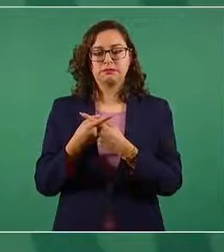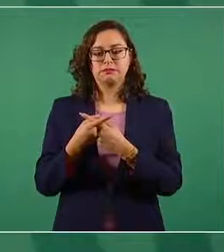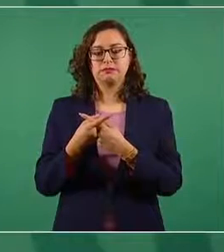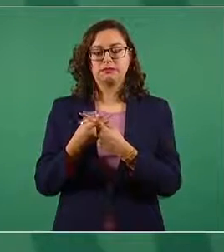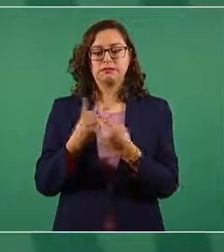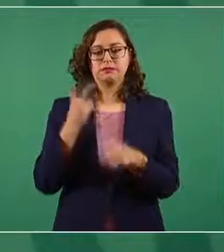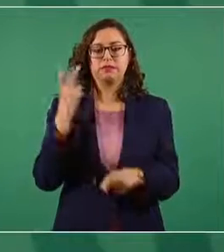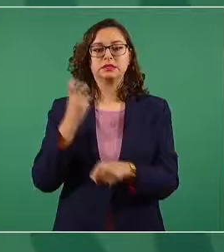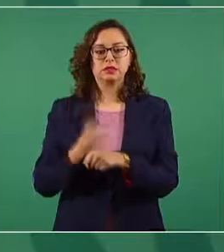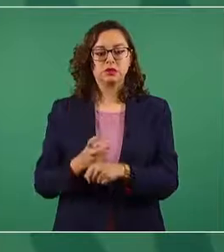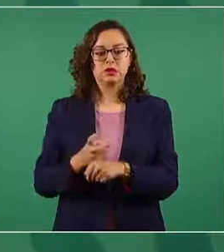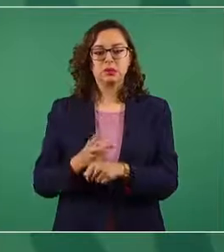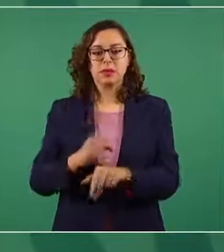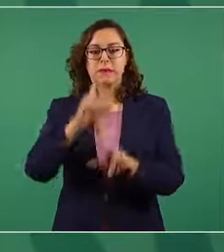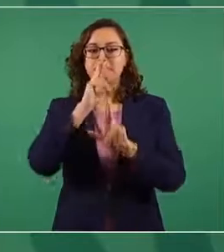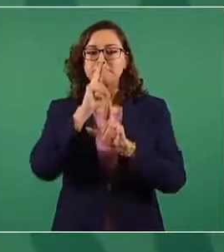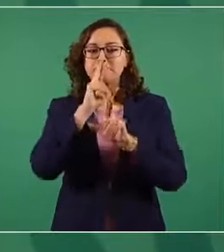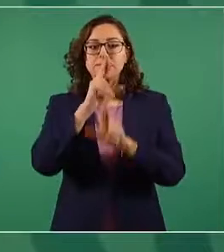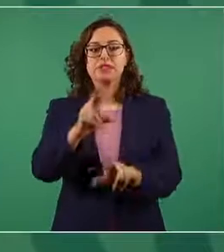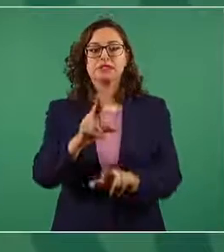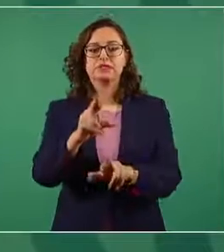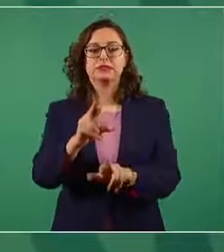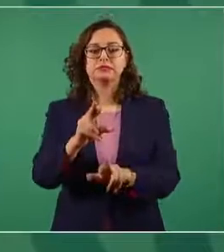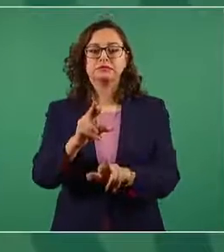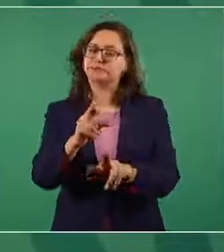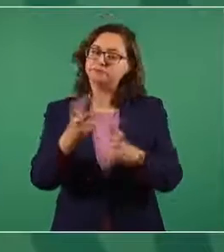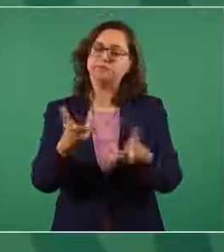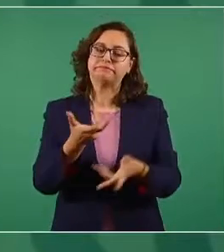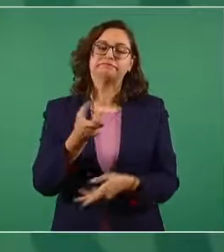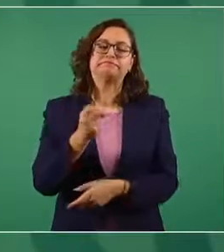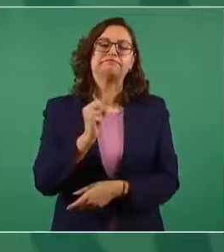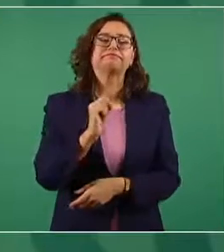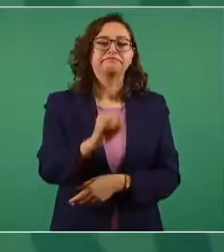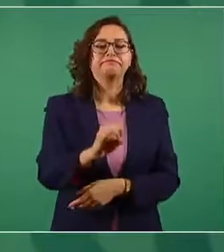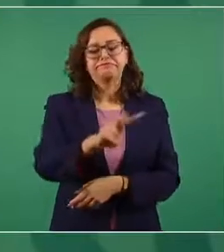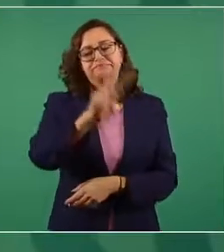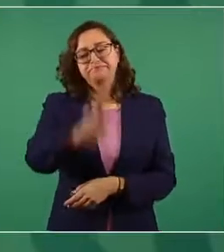resuelven quitarle las candidaturas